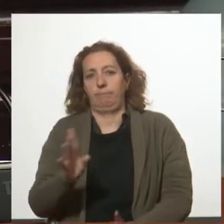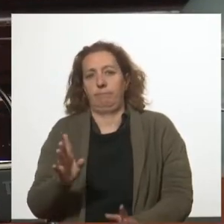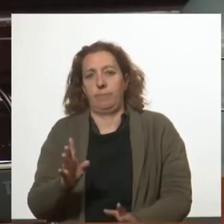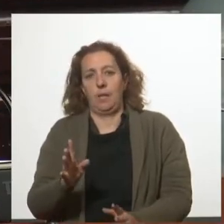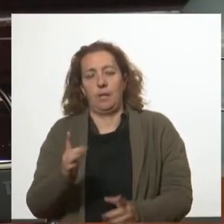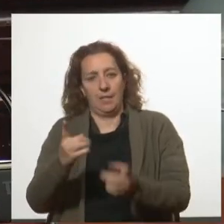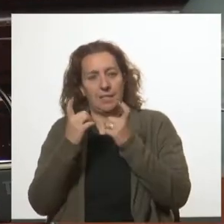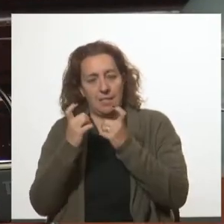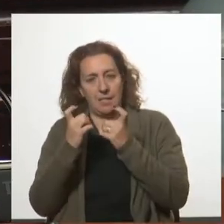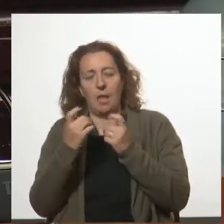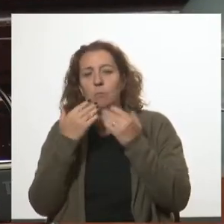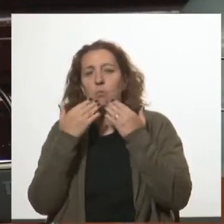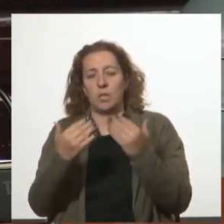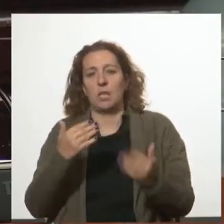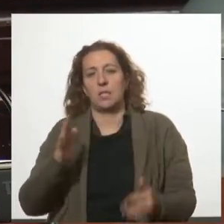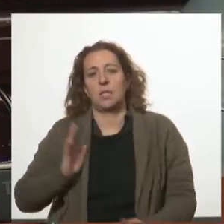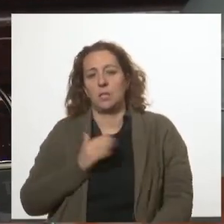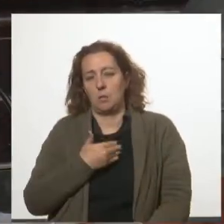gracias